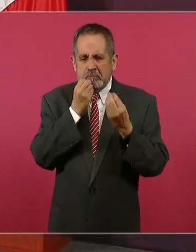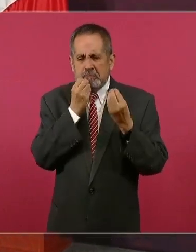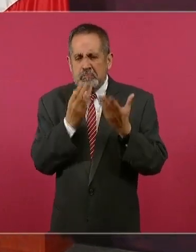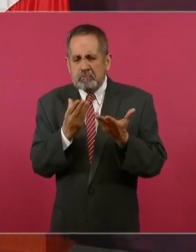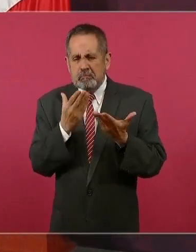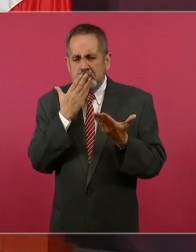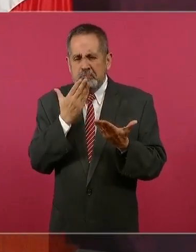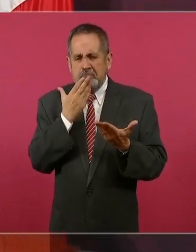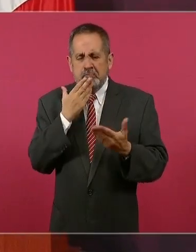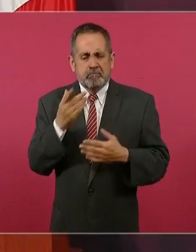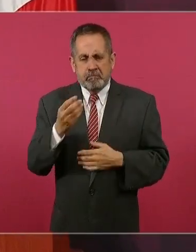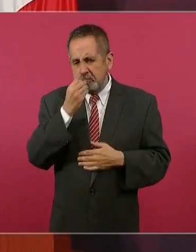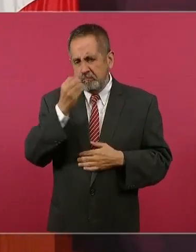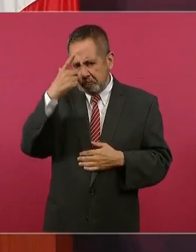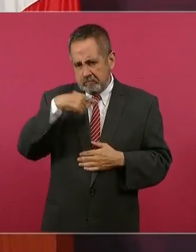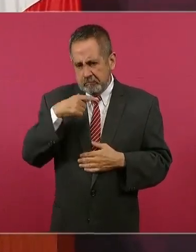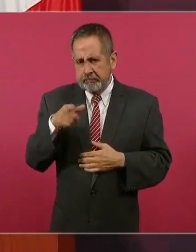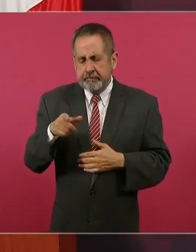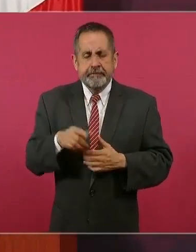Nos reunimos para